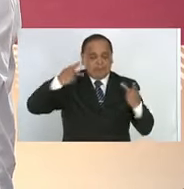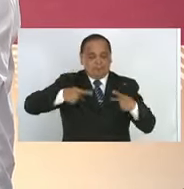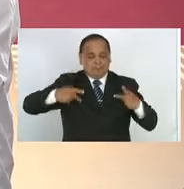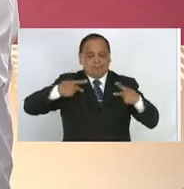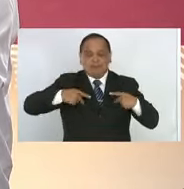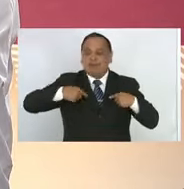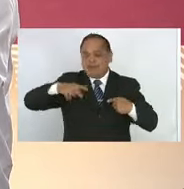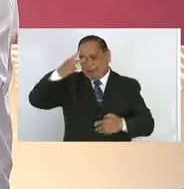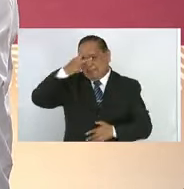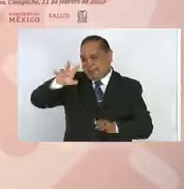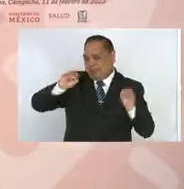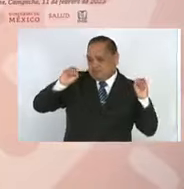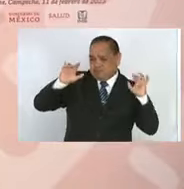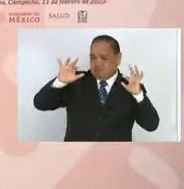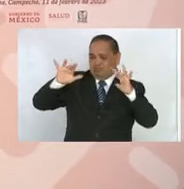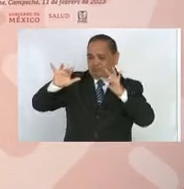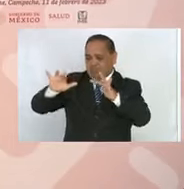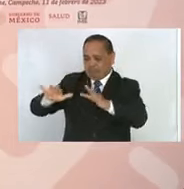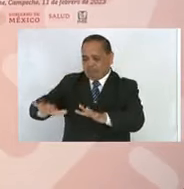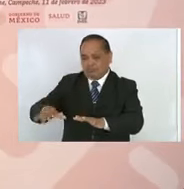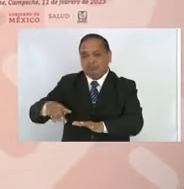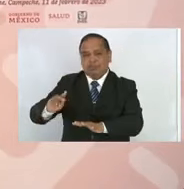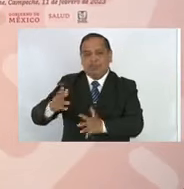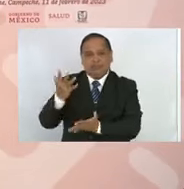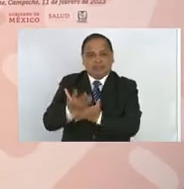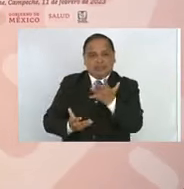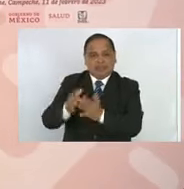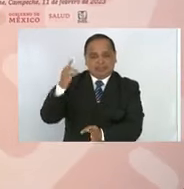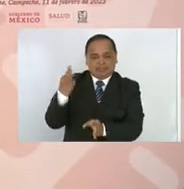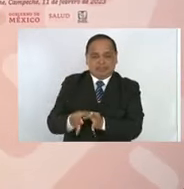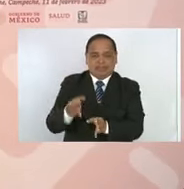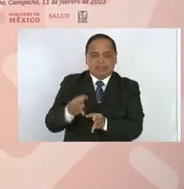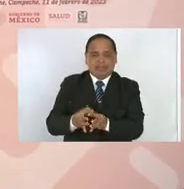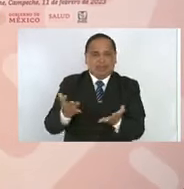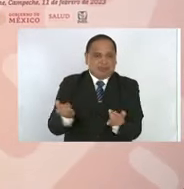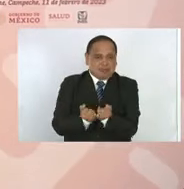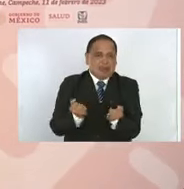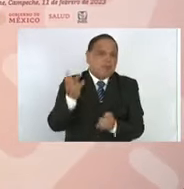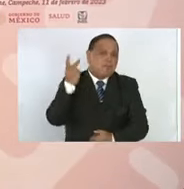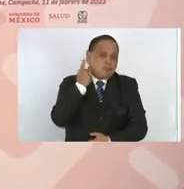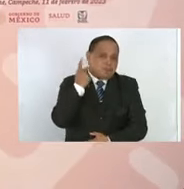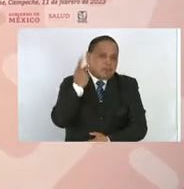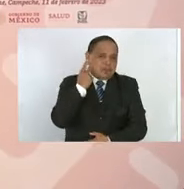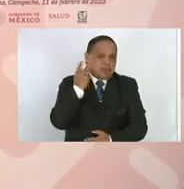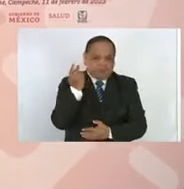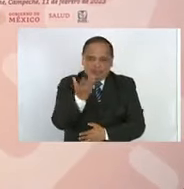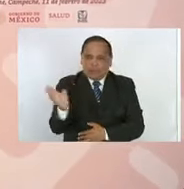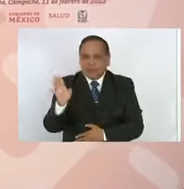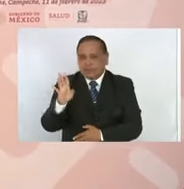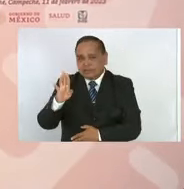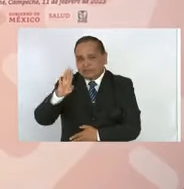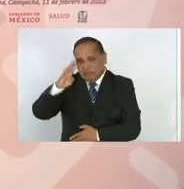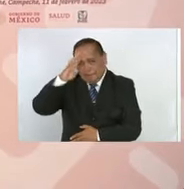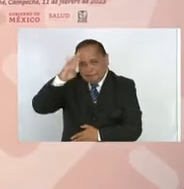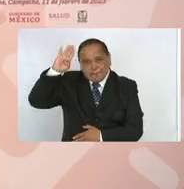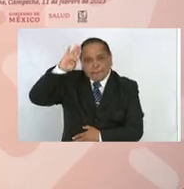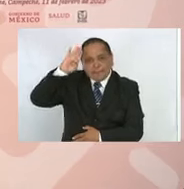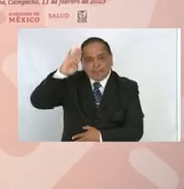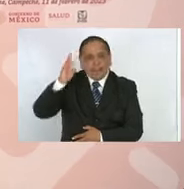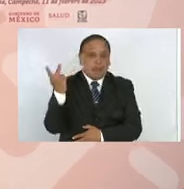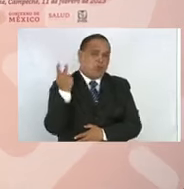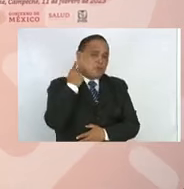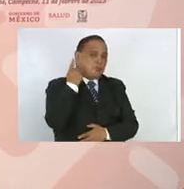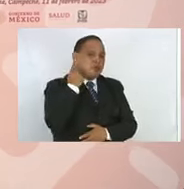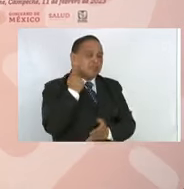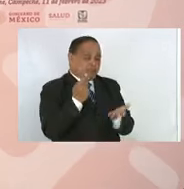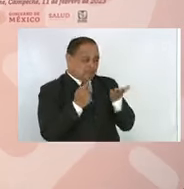mexicana es fruto del esfuerzo de múltiples funcionarios mexicanos y cubanos que se han empeñado en hacer realidad el propósito